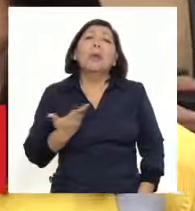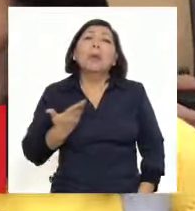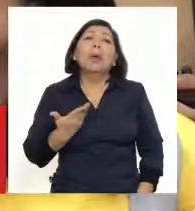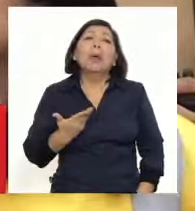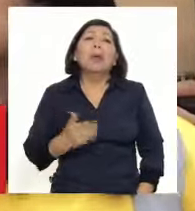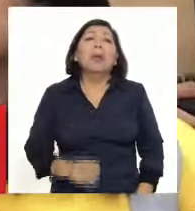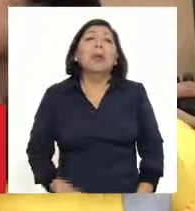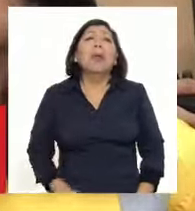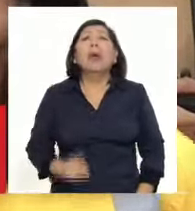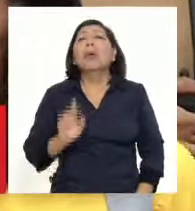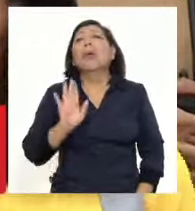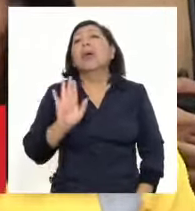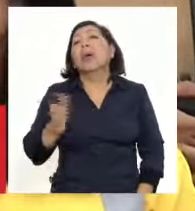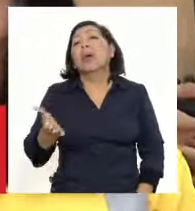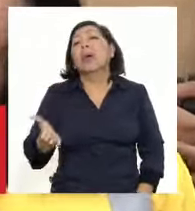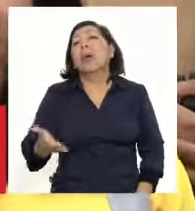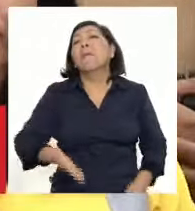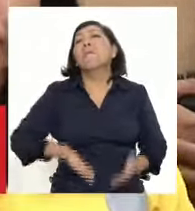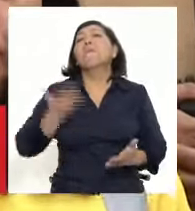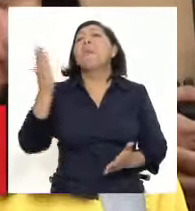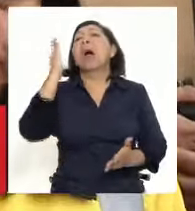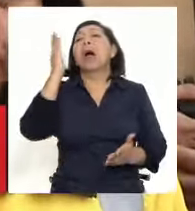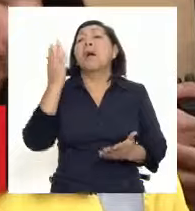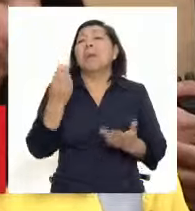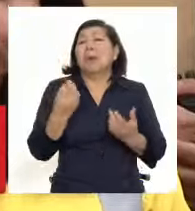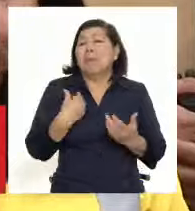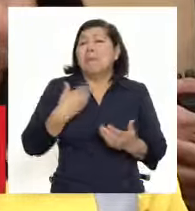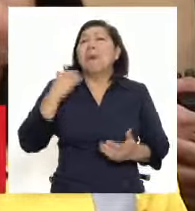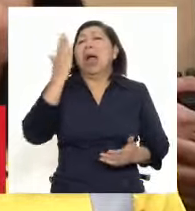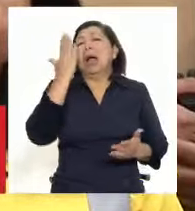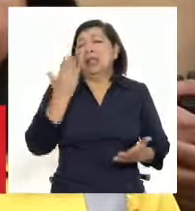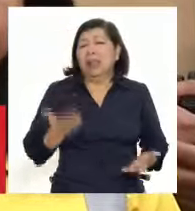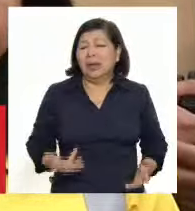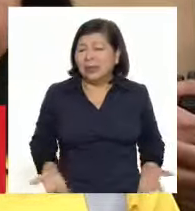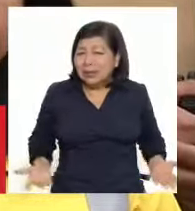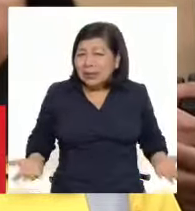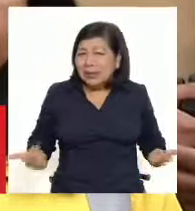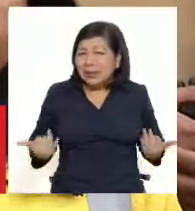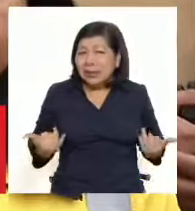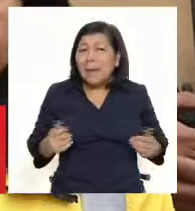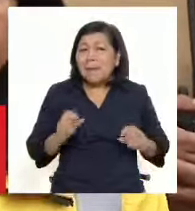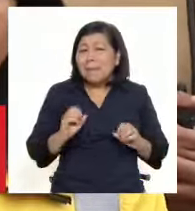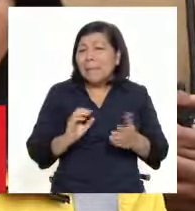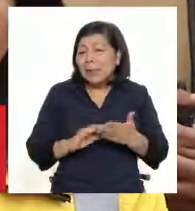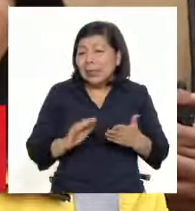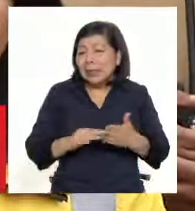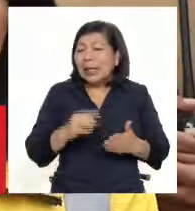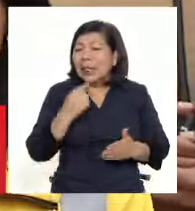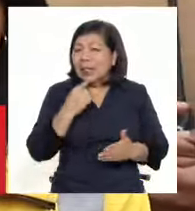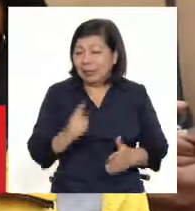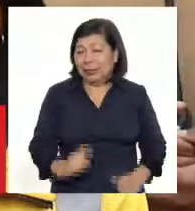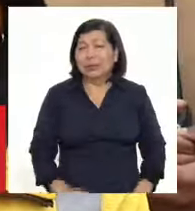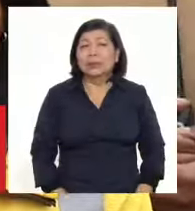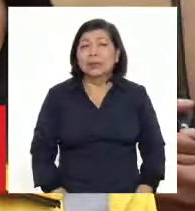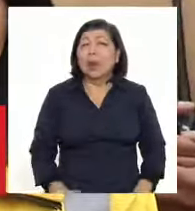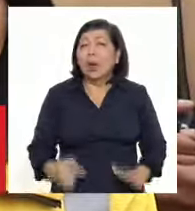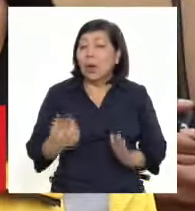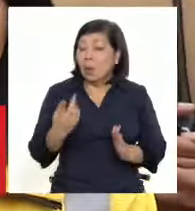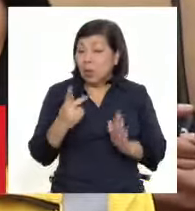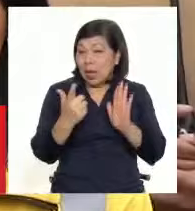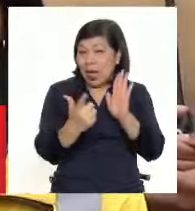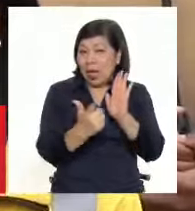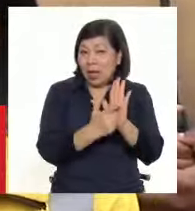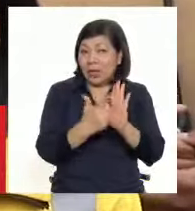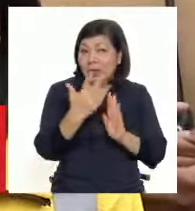remitido de decir que ellos son la autoridad competente en materia de autorización. Respecto al tema de autorizaciones, hay que precisar un punto. Hay una